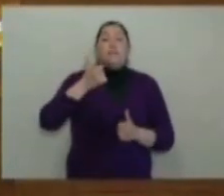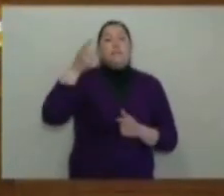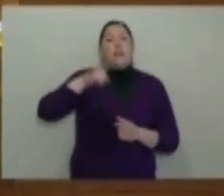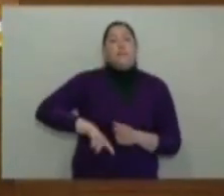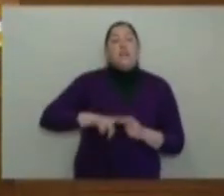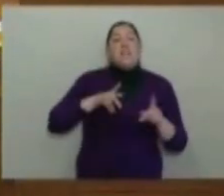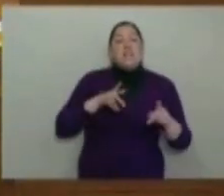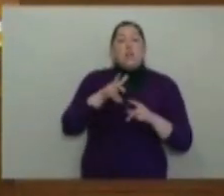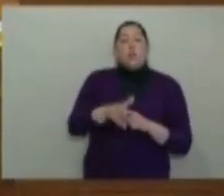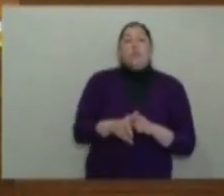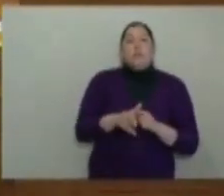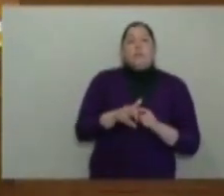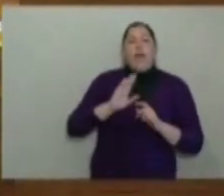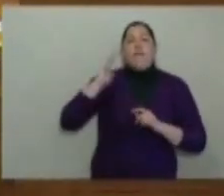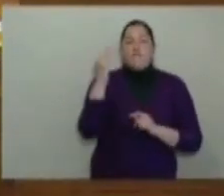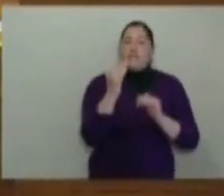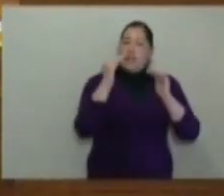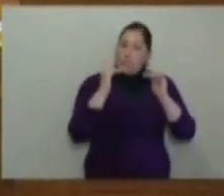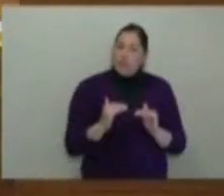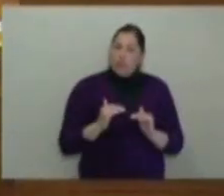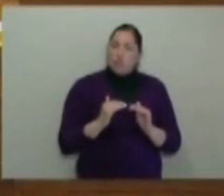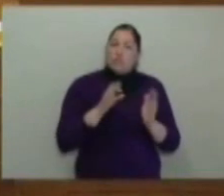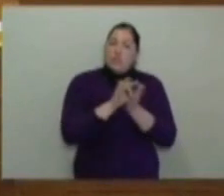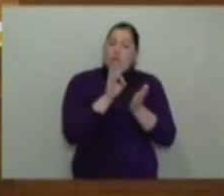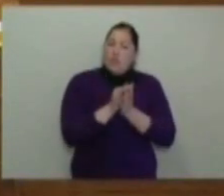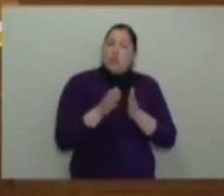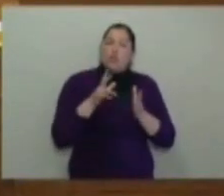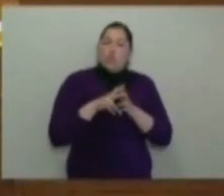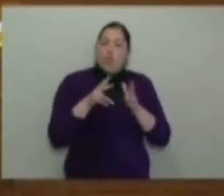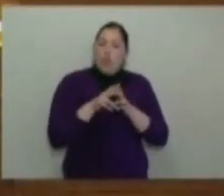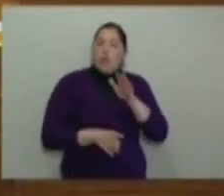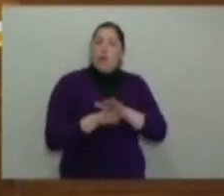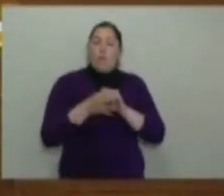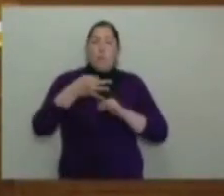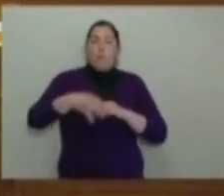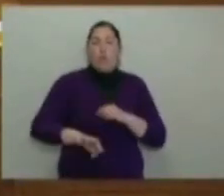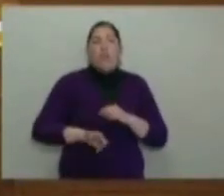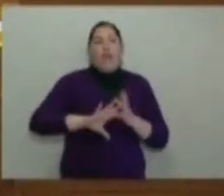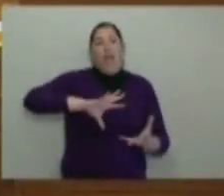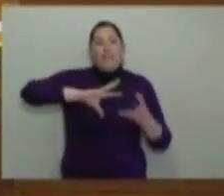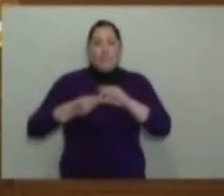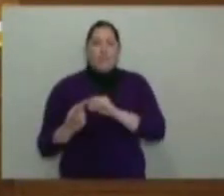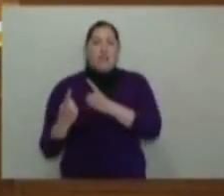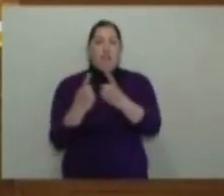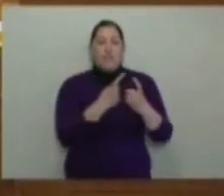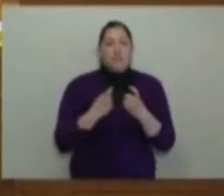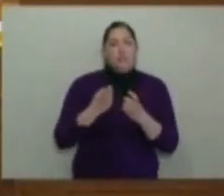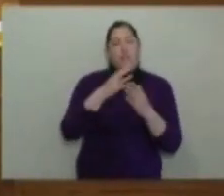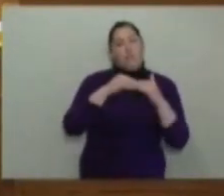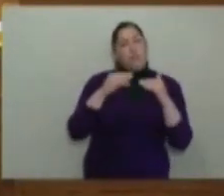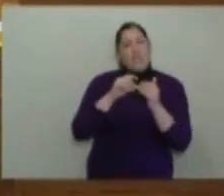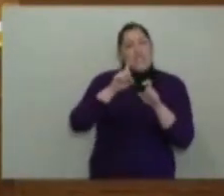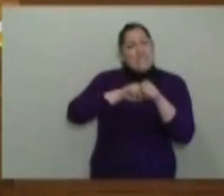los recortes para mantener los servicios sociales a la en función de las necesidades de los usuarios no en función de otros criterios